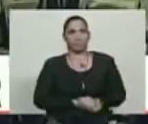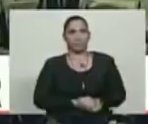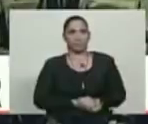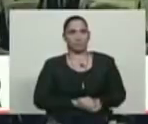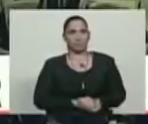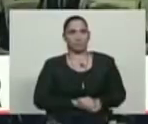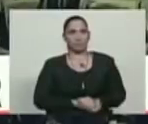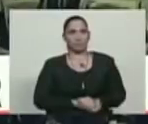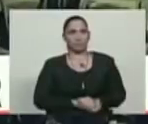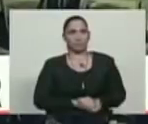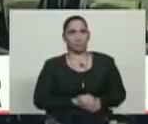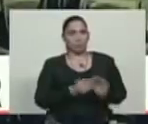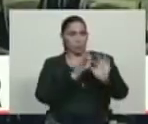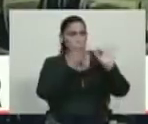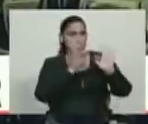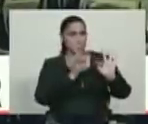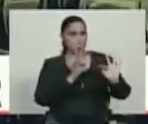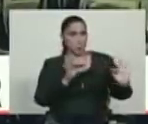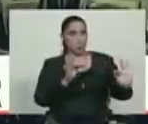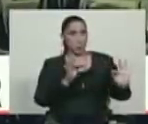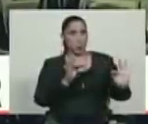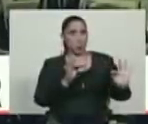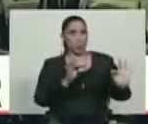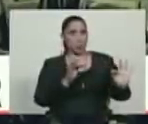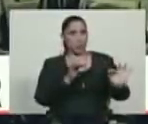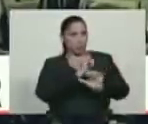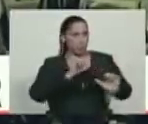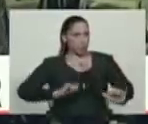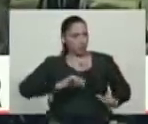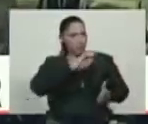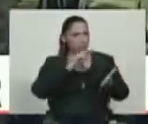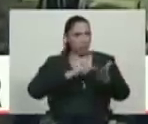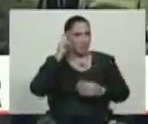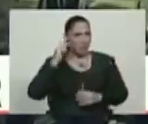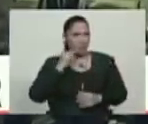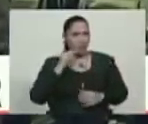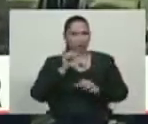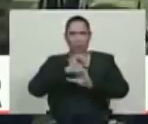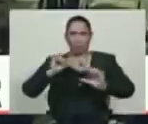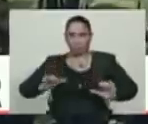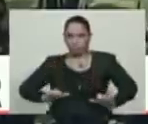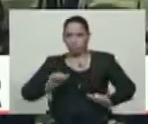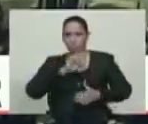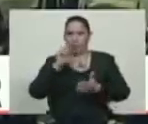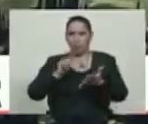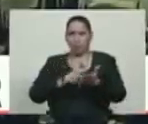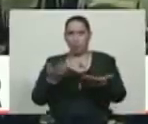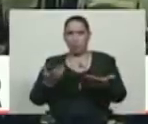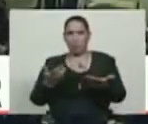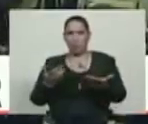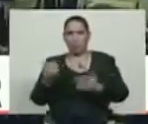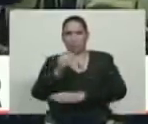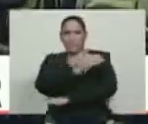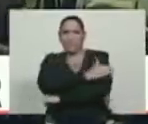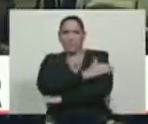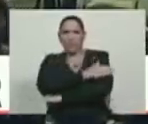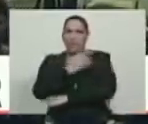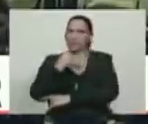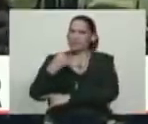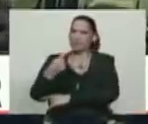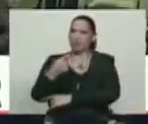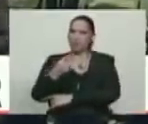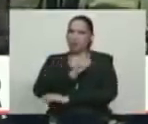de manera indirecta, Guardia Nacional Bolivariana, Fuerza Armada Nacional Bolivariana, la derecha le estaba diciendo a la Fuerza